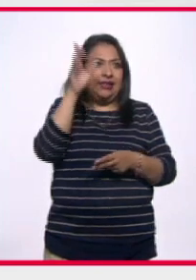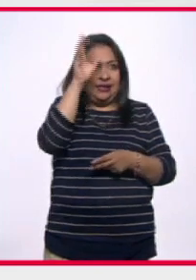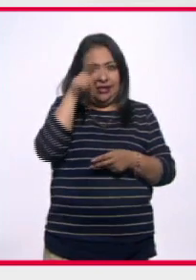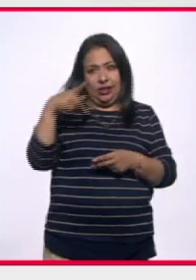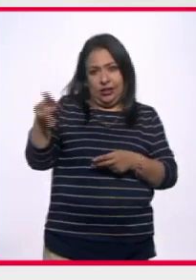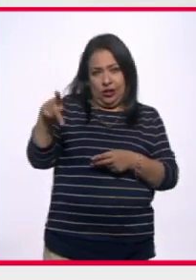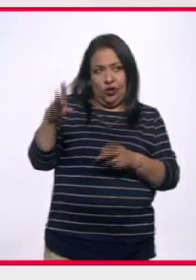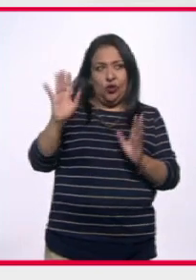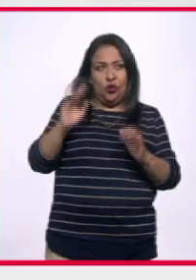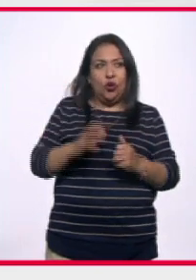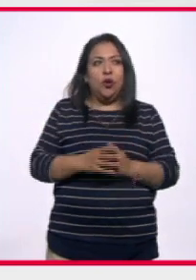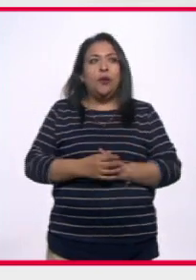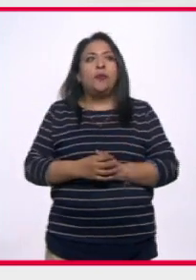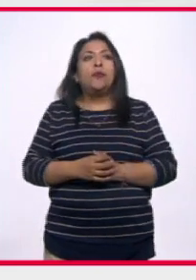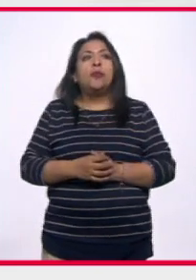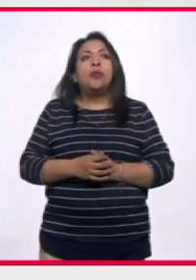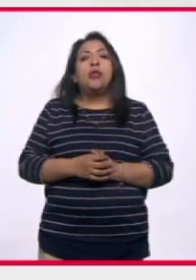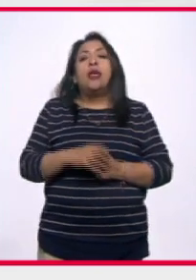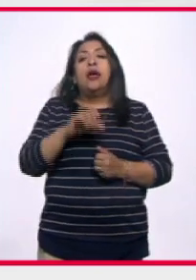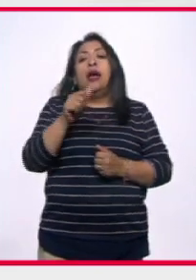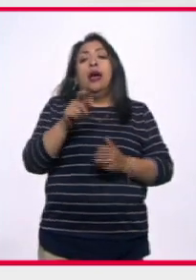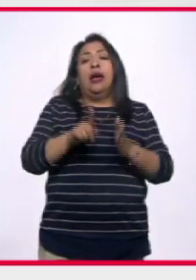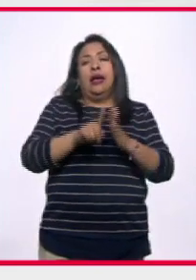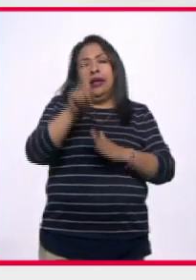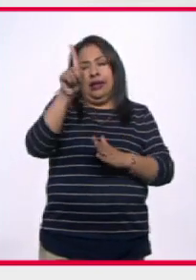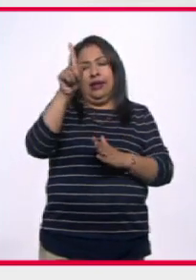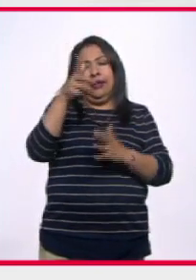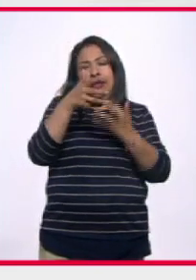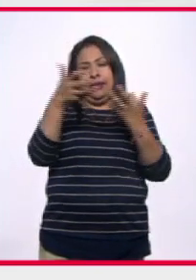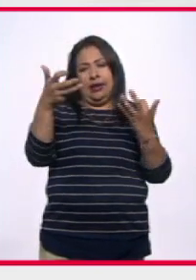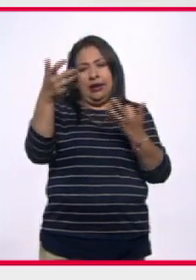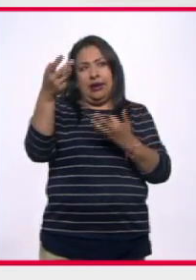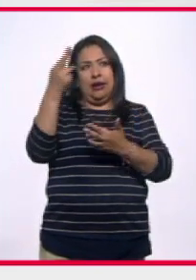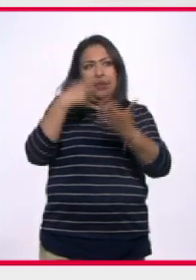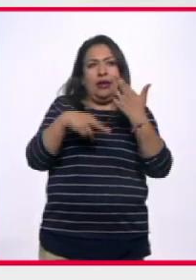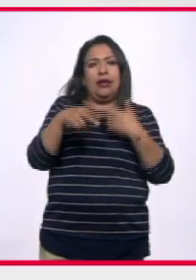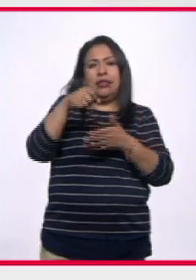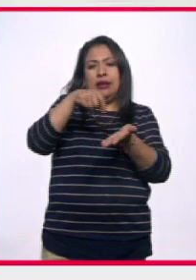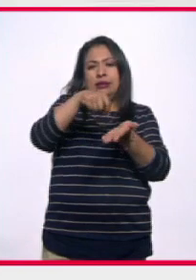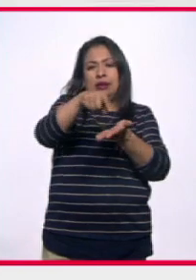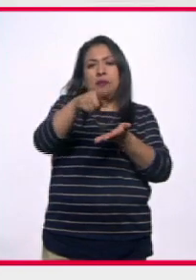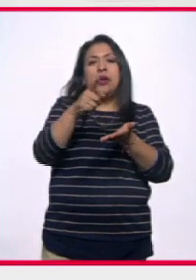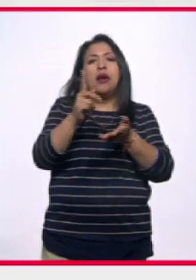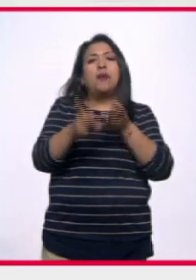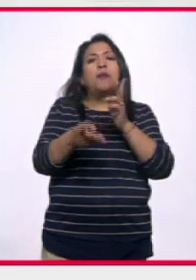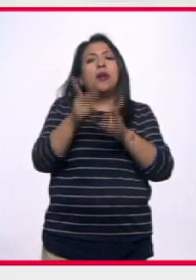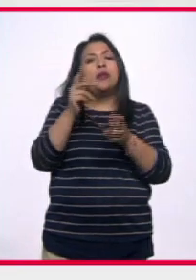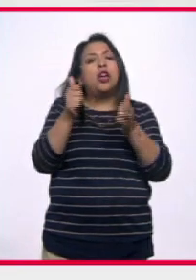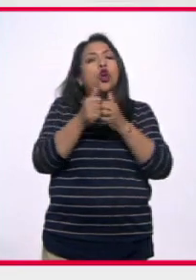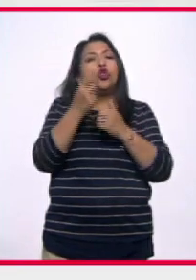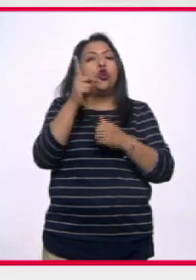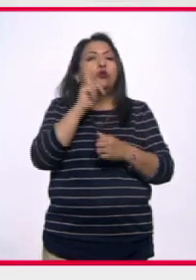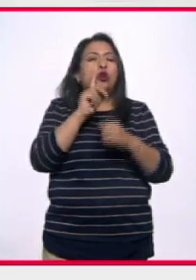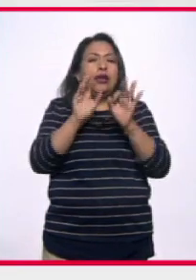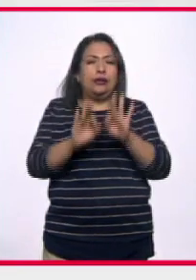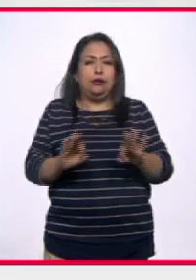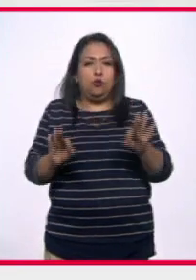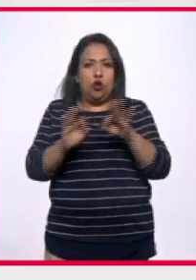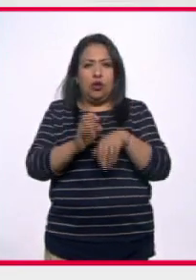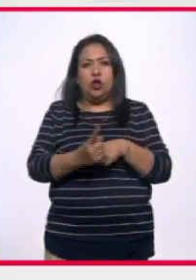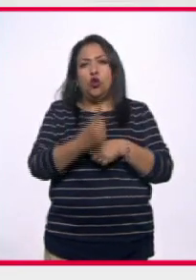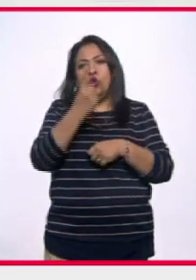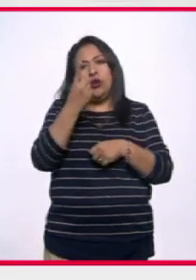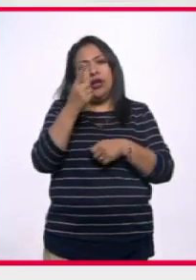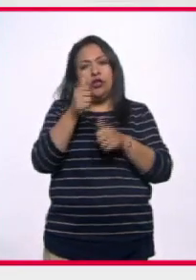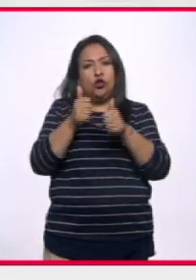tuyo del espacio de la tierra y de la tierra las semillas una conversación con dos mujeres muy importantes una que estuvo